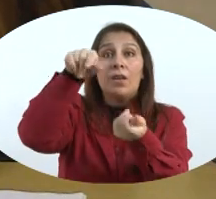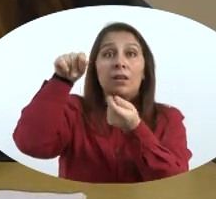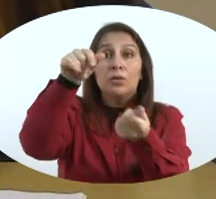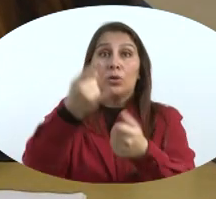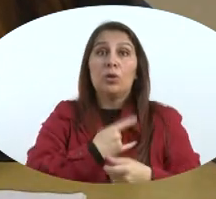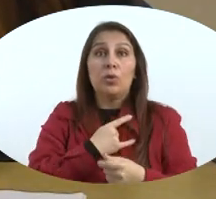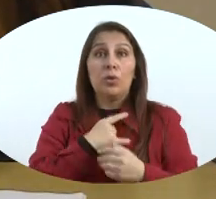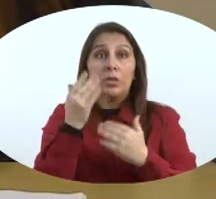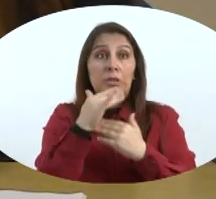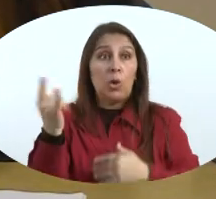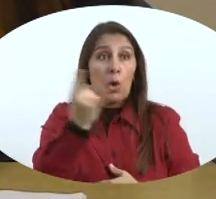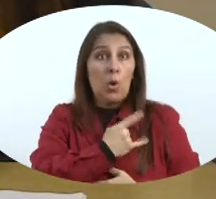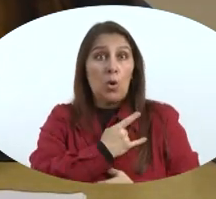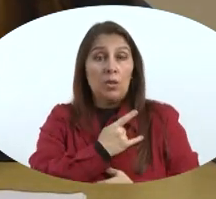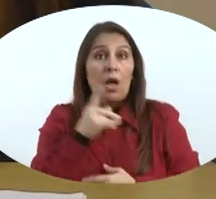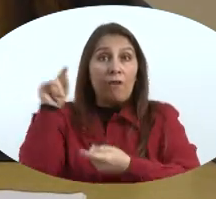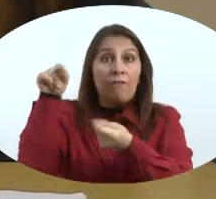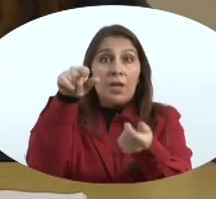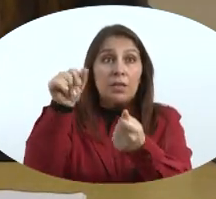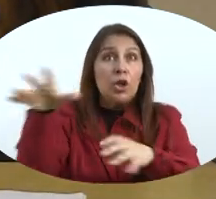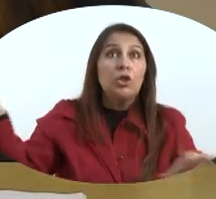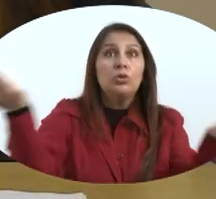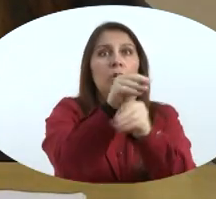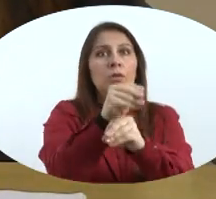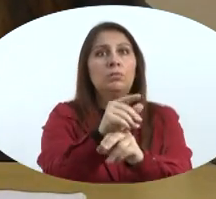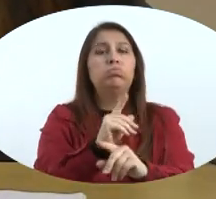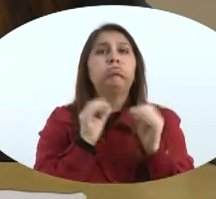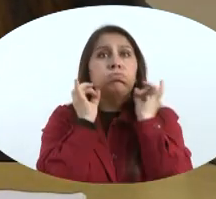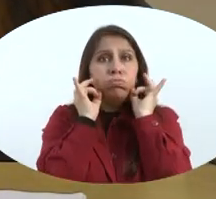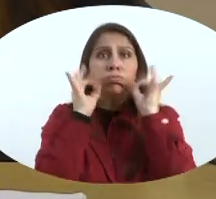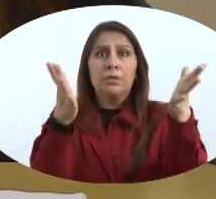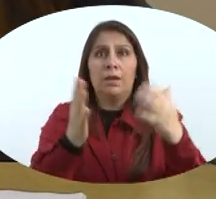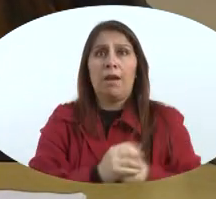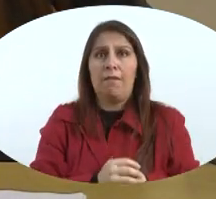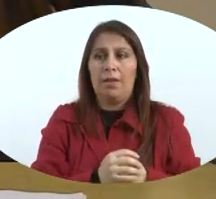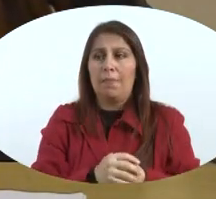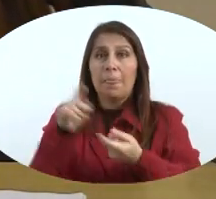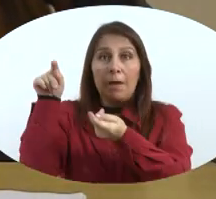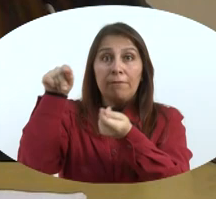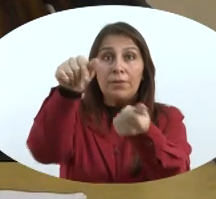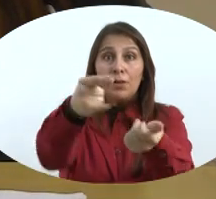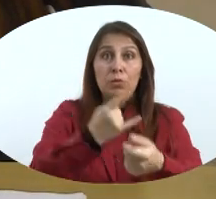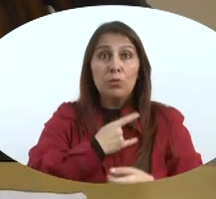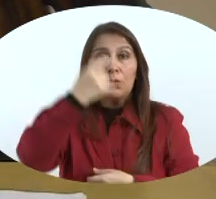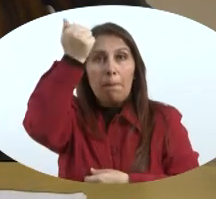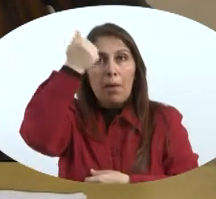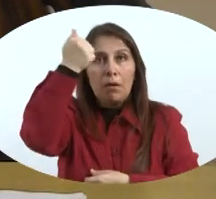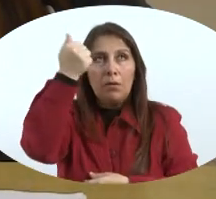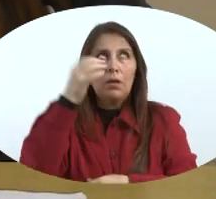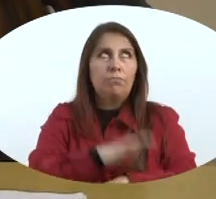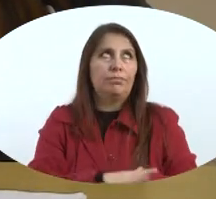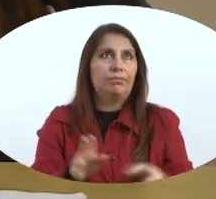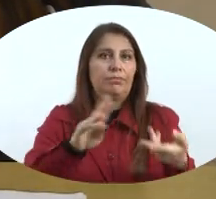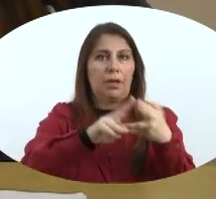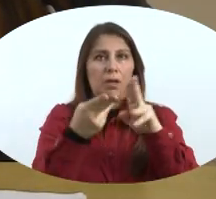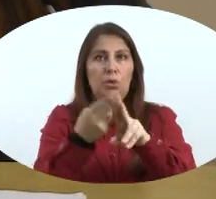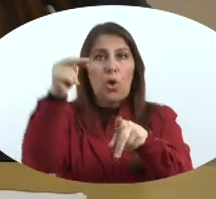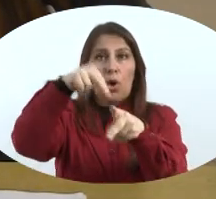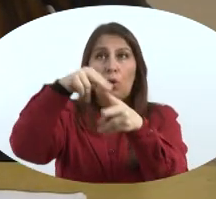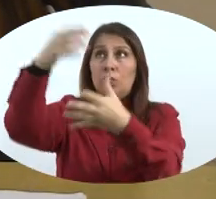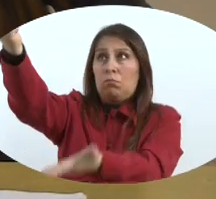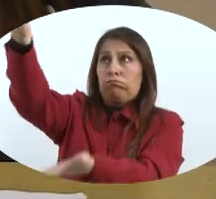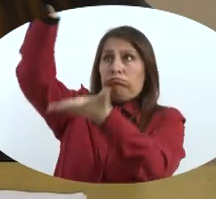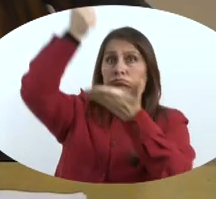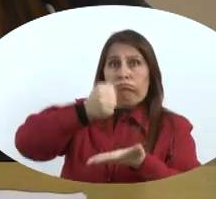superior es muy grave solo basta ver el nivel que tiene de financiación la universidad pedagógica respecto a los recursos que envía al